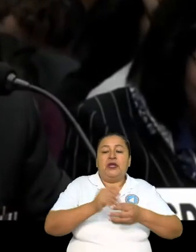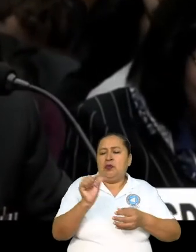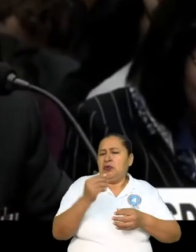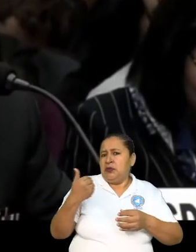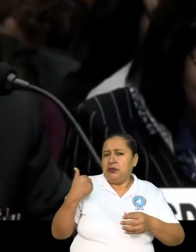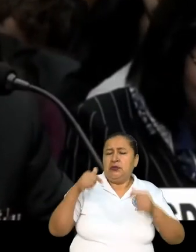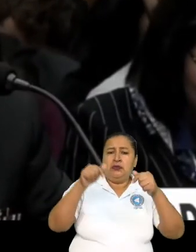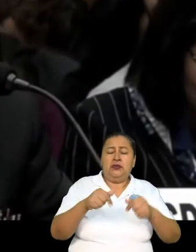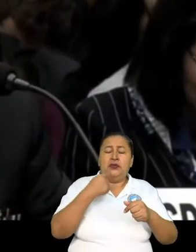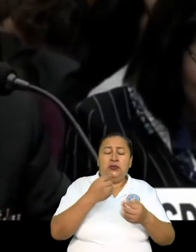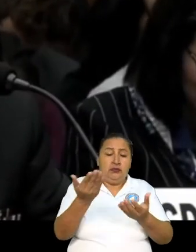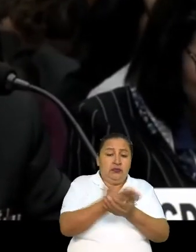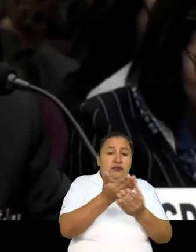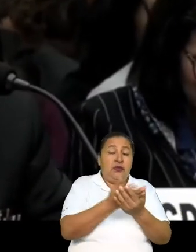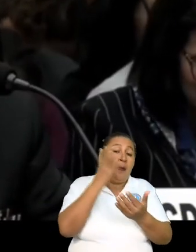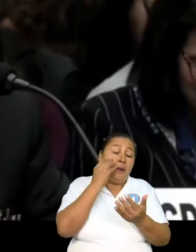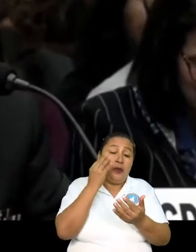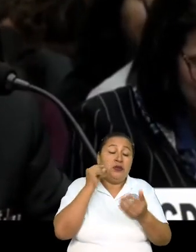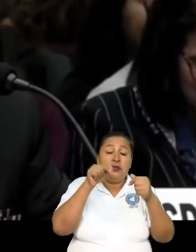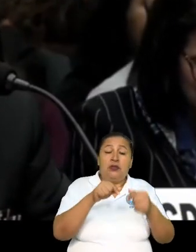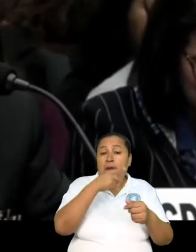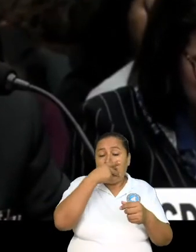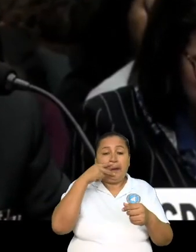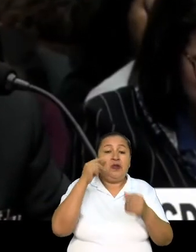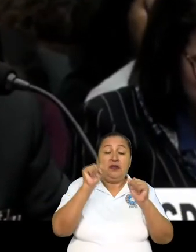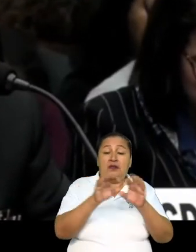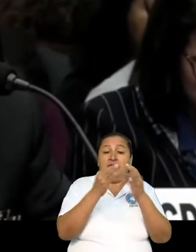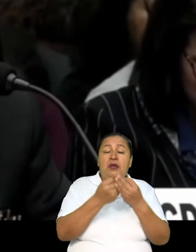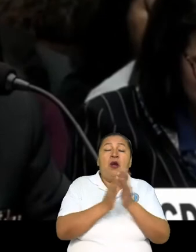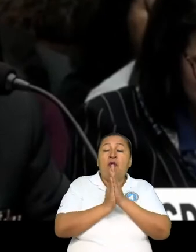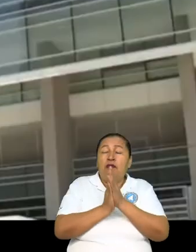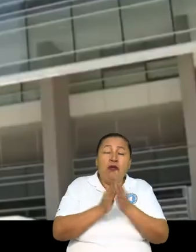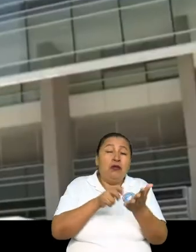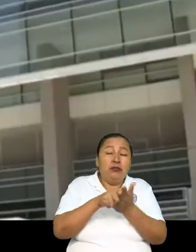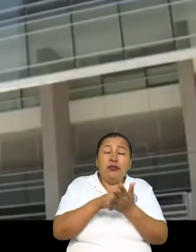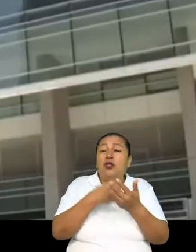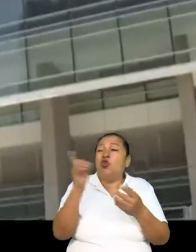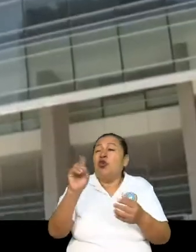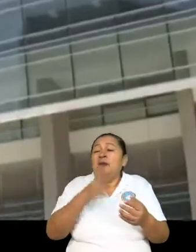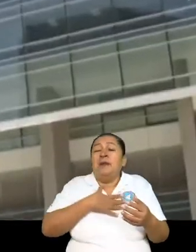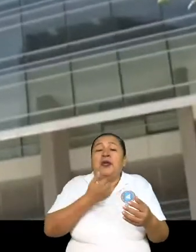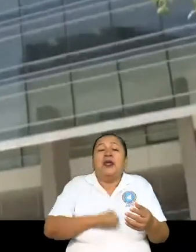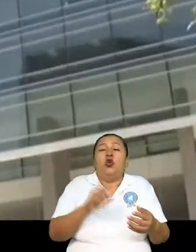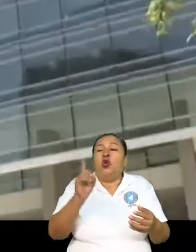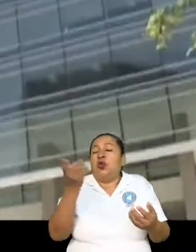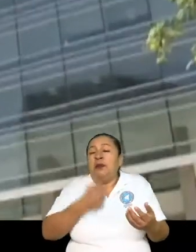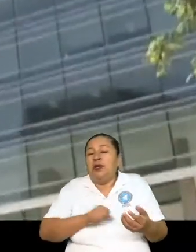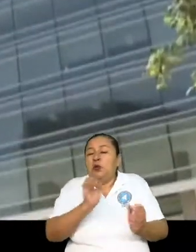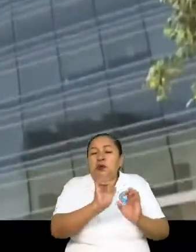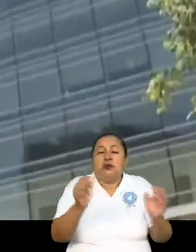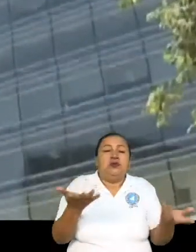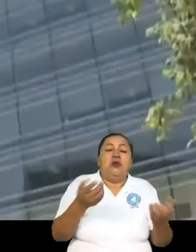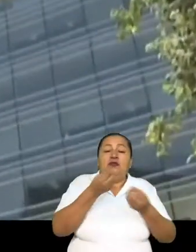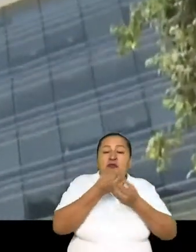recientes, donde se recaban los testimonios de los padres que piden a grito y llanto saber el paradero de los infantes.